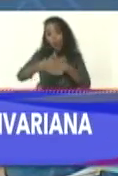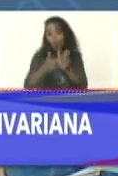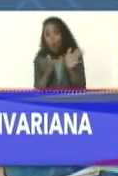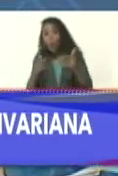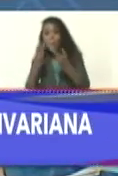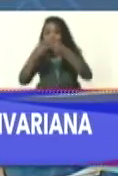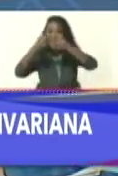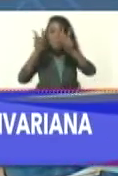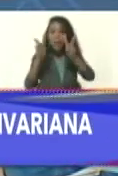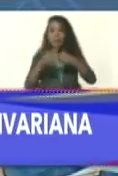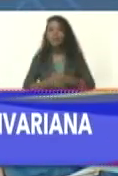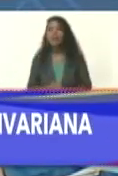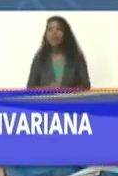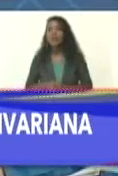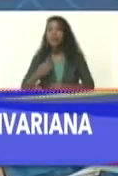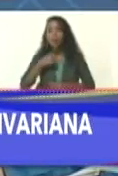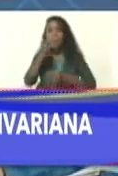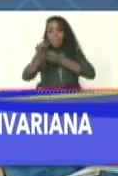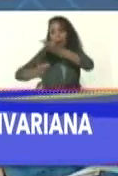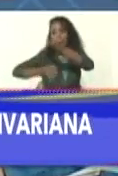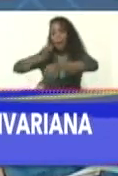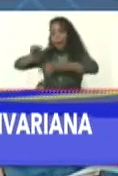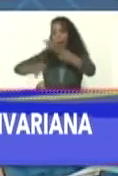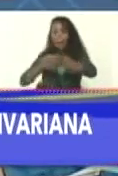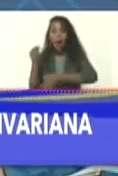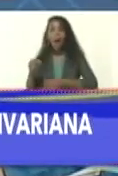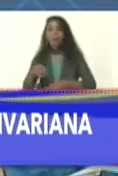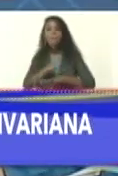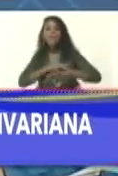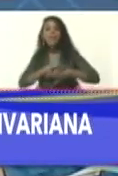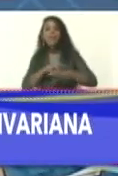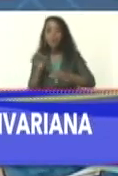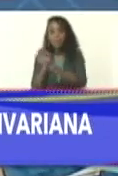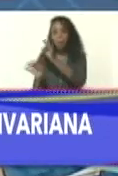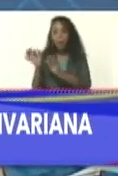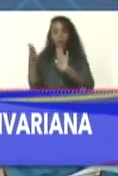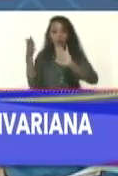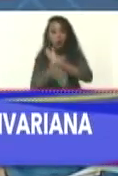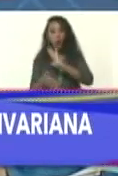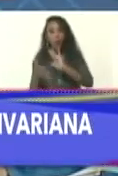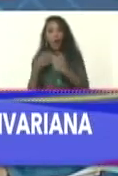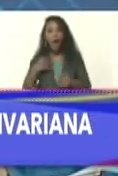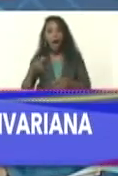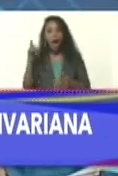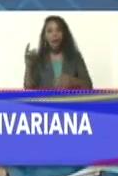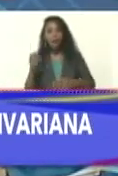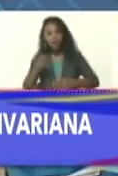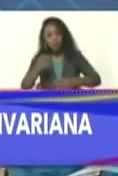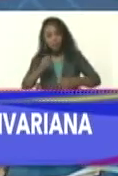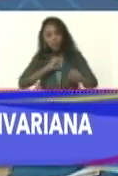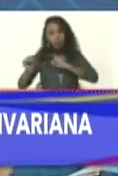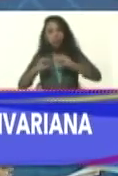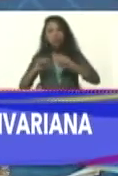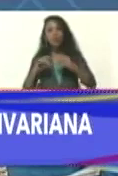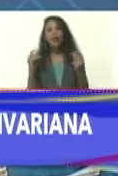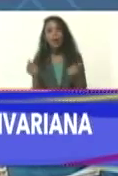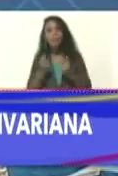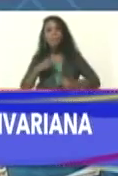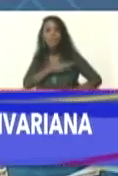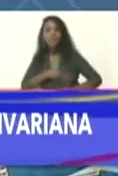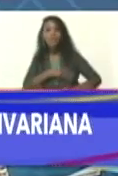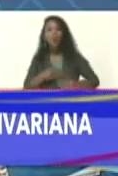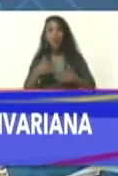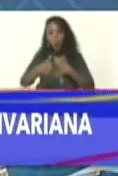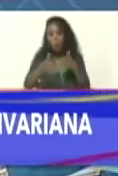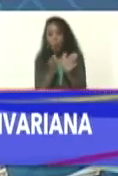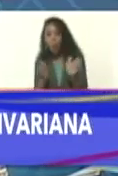ministro Néstor Reverol nos pudiera conversar un rato sobre la activación de la gran misión Cuadrantes